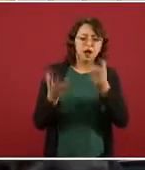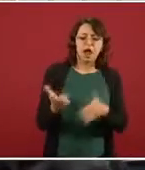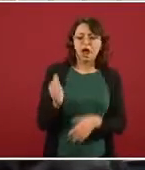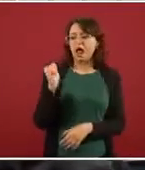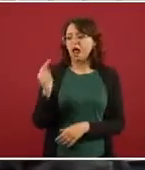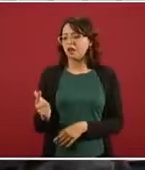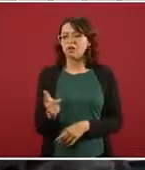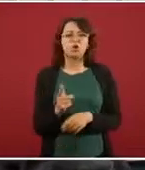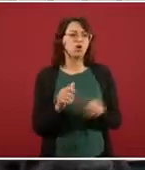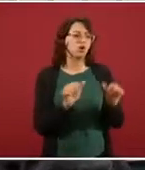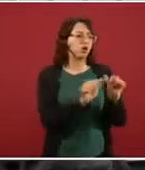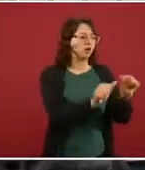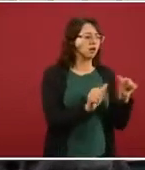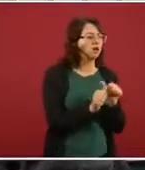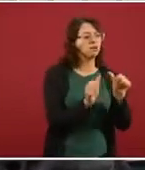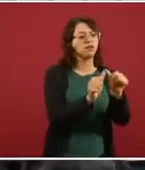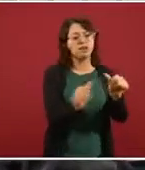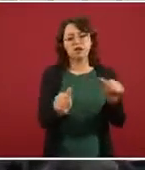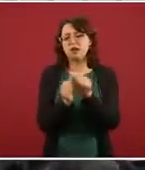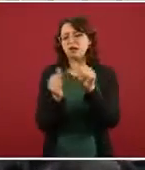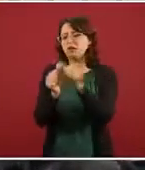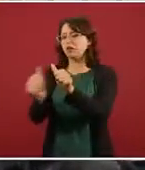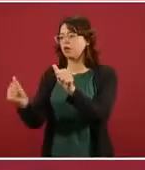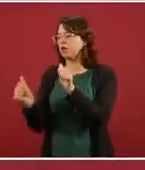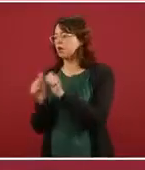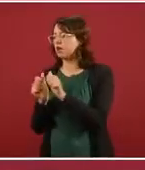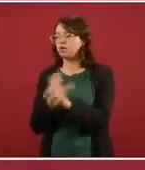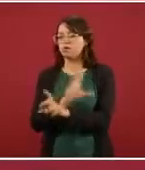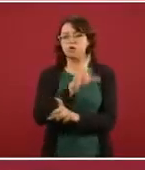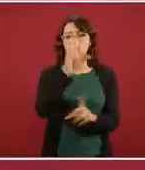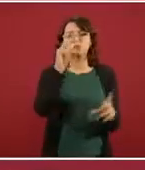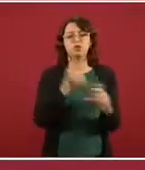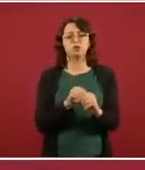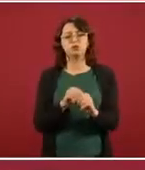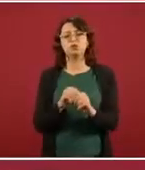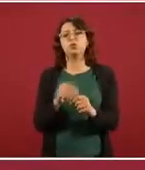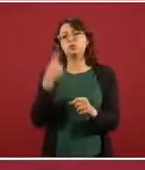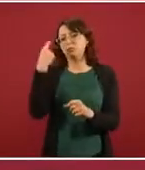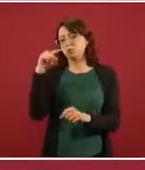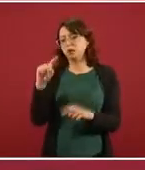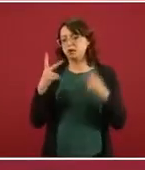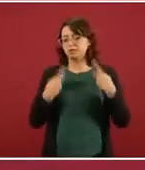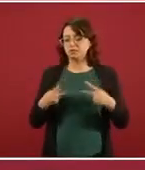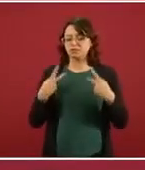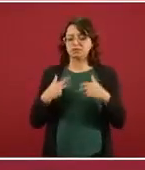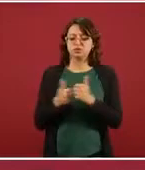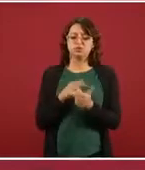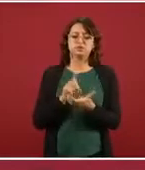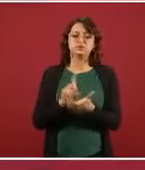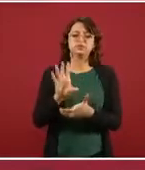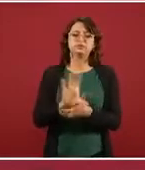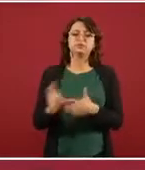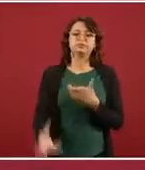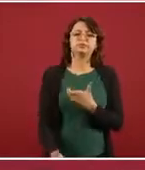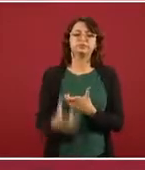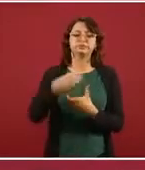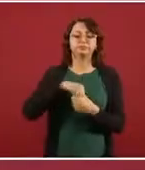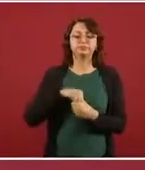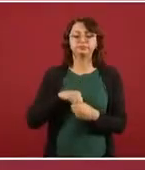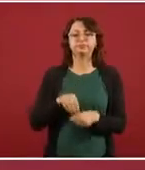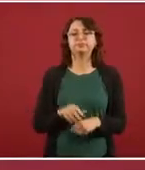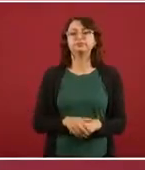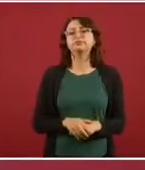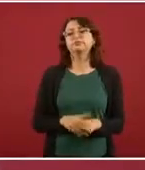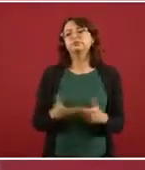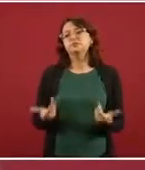desde su área, desde su visión, para la inclusión de las personas con discapacidad en esta